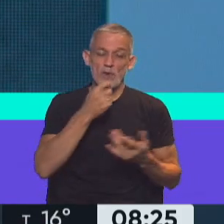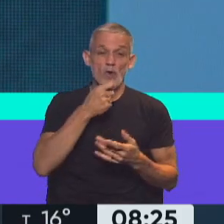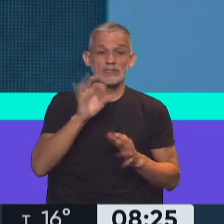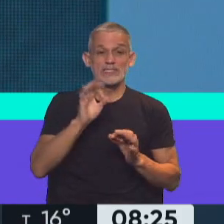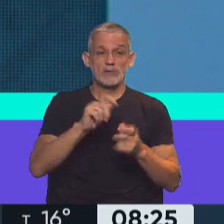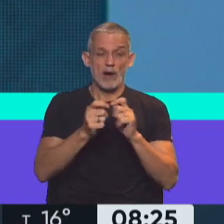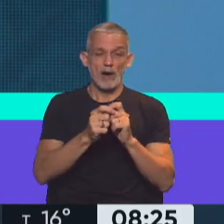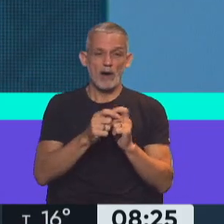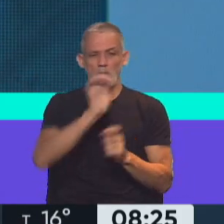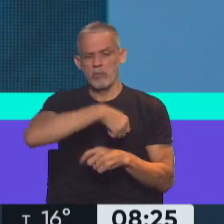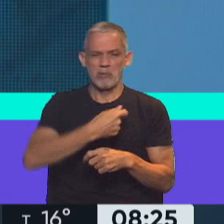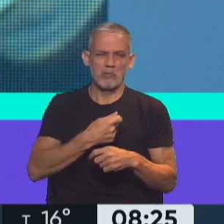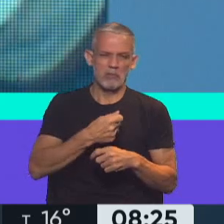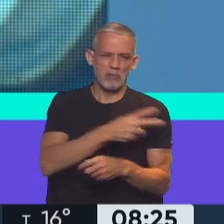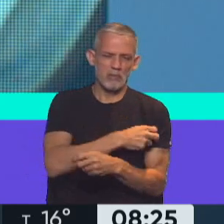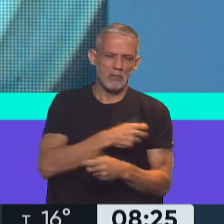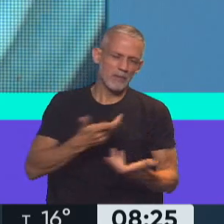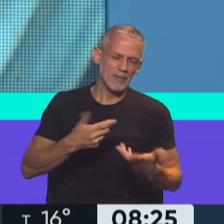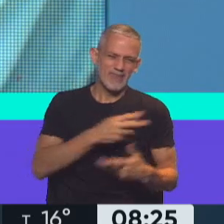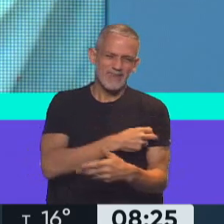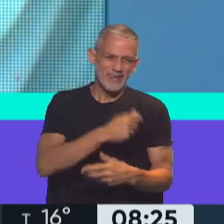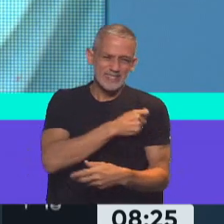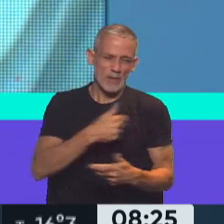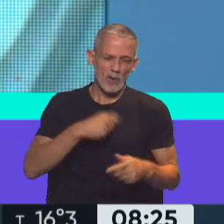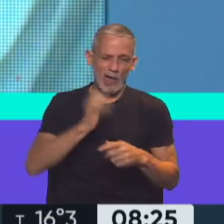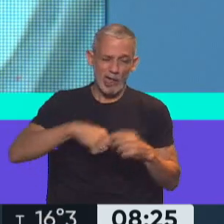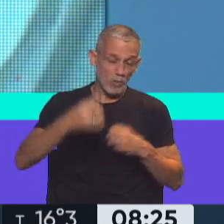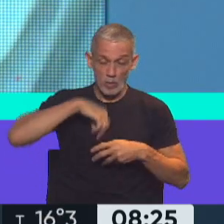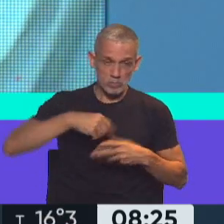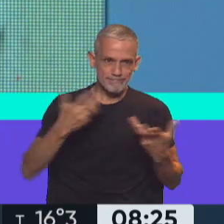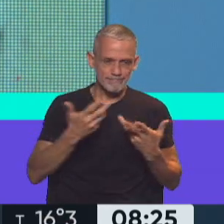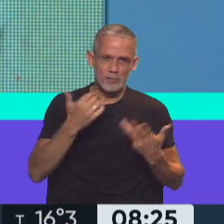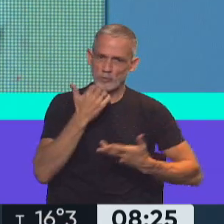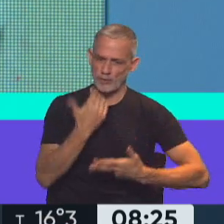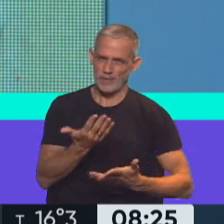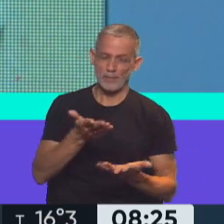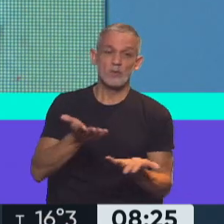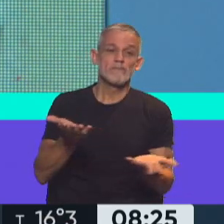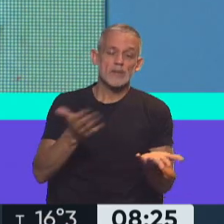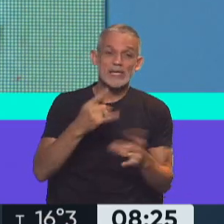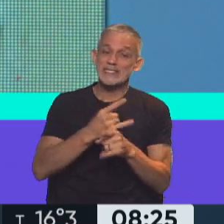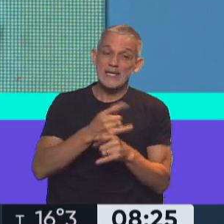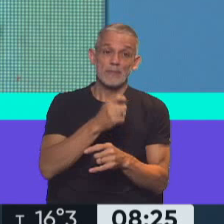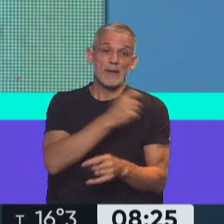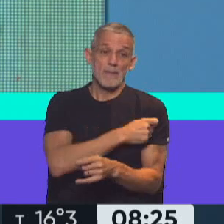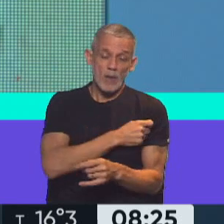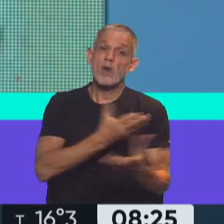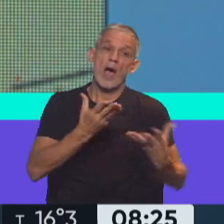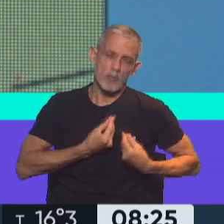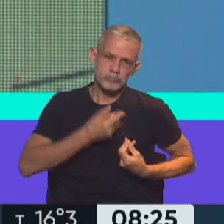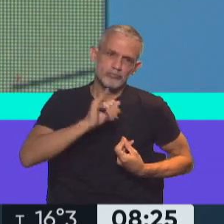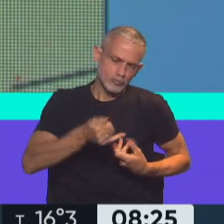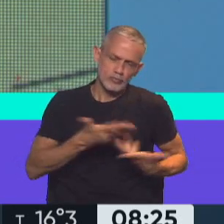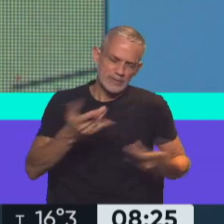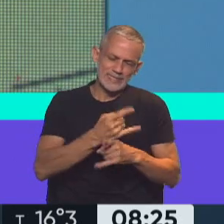puede evadir la respuesta inmune. Por eso, lo más importante es saber que siempre las vacunas nos van a